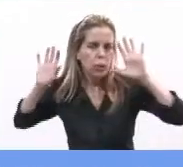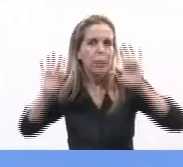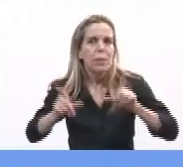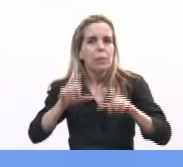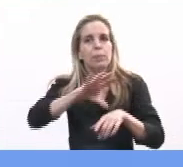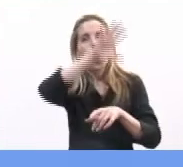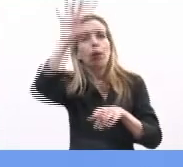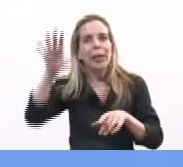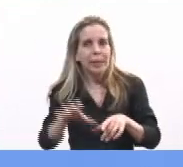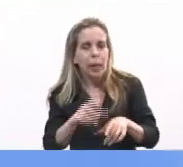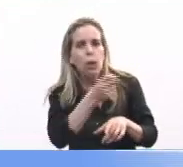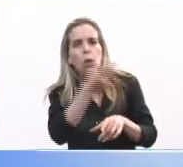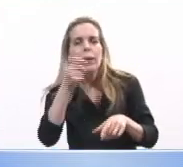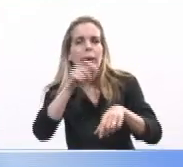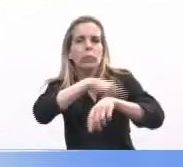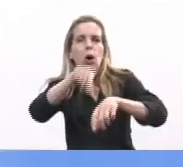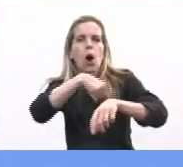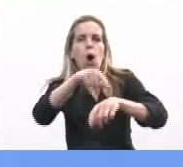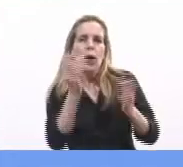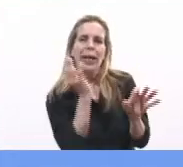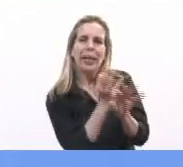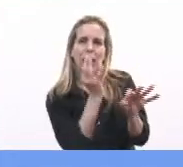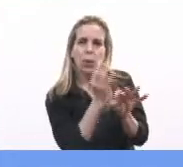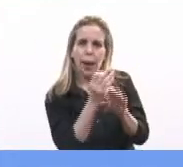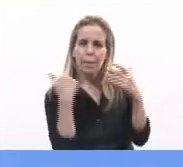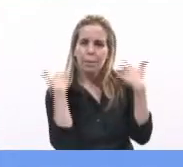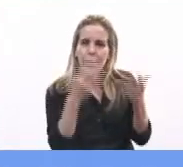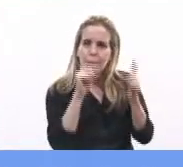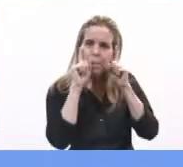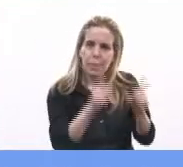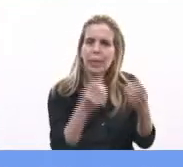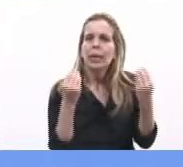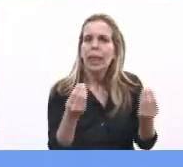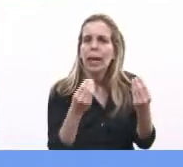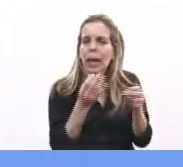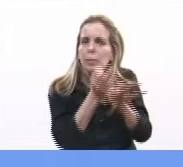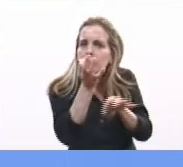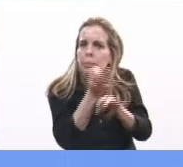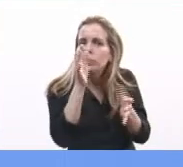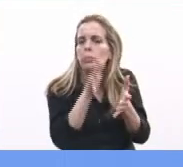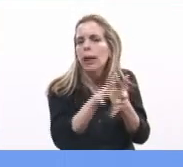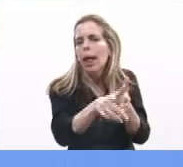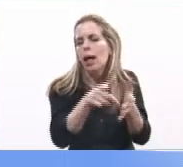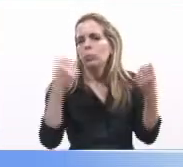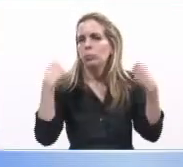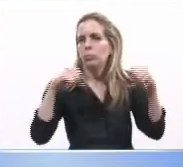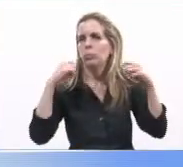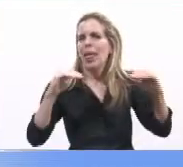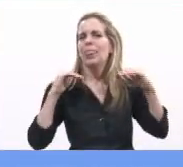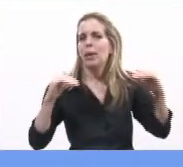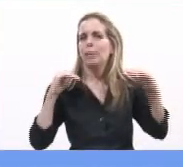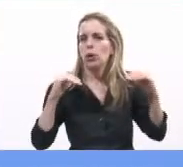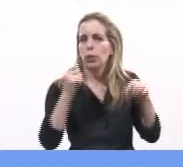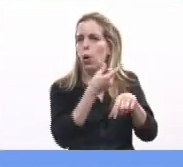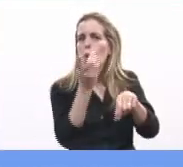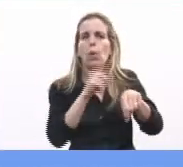cuántas horas cátedras destina al sistema educativo a la actividad física nos vamos a dar cuenta